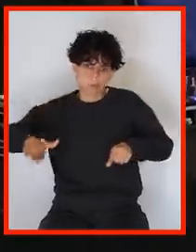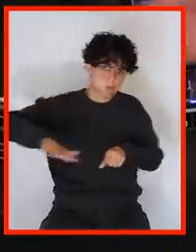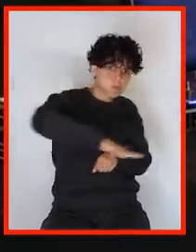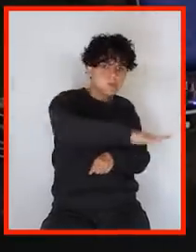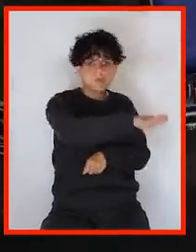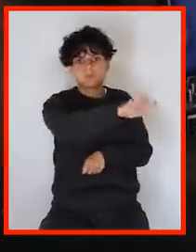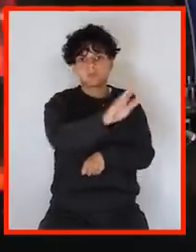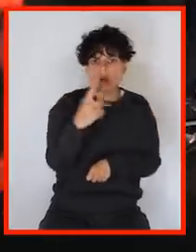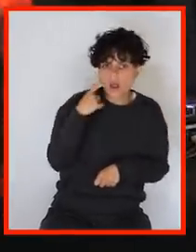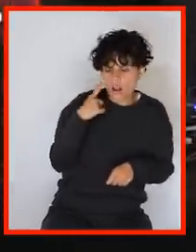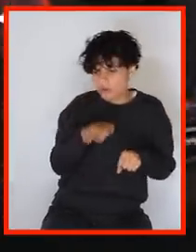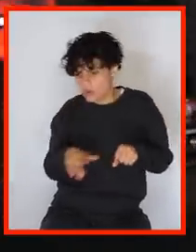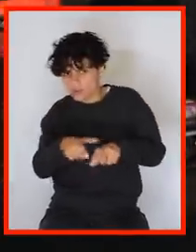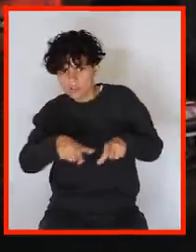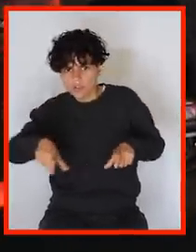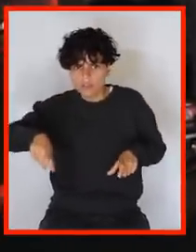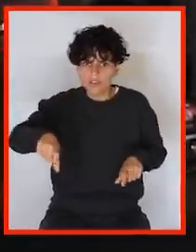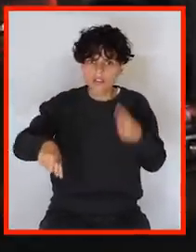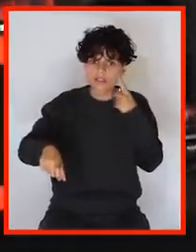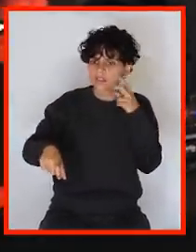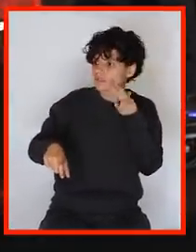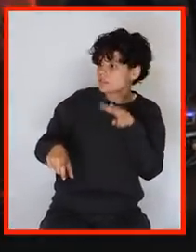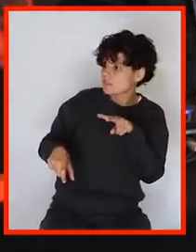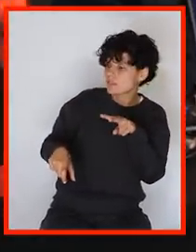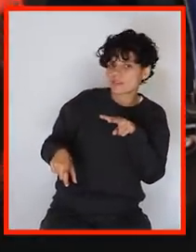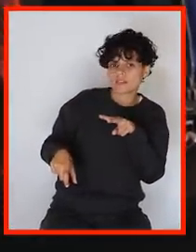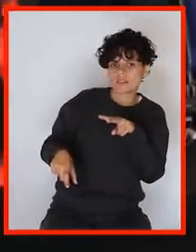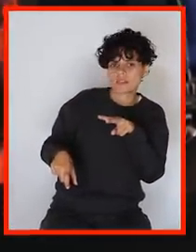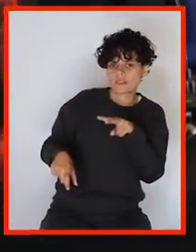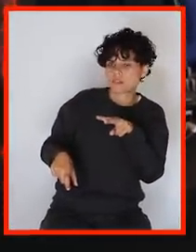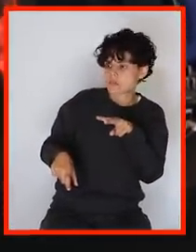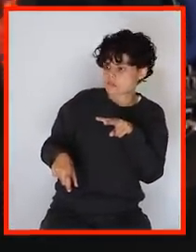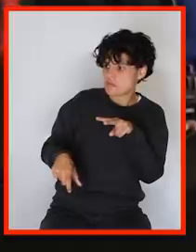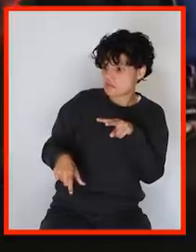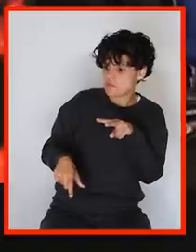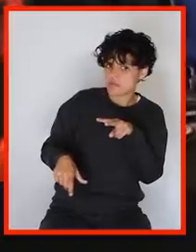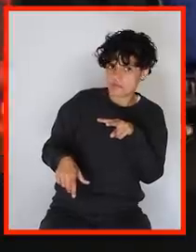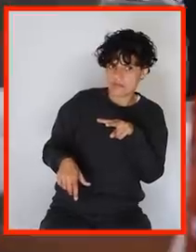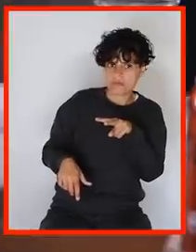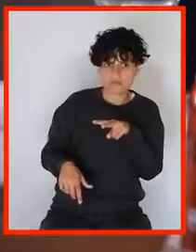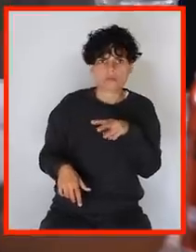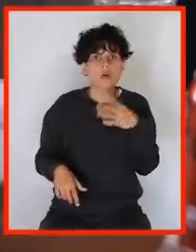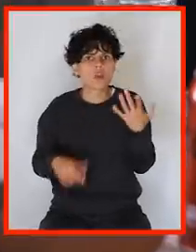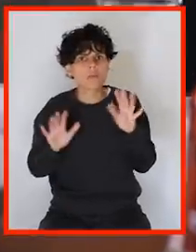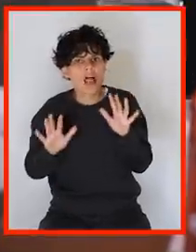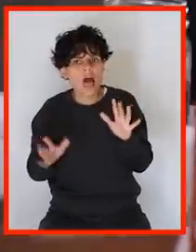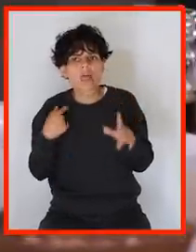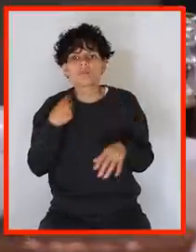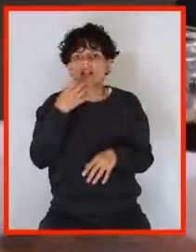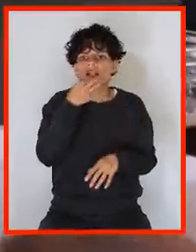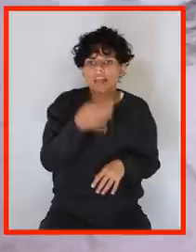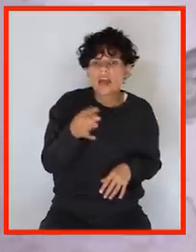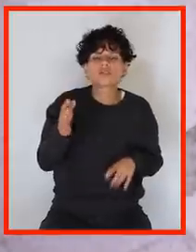Y el weón como que dobla, se desvía así para hacer si estaba bien. Y yo quedo mirando así como, ay, este buleo decidió. ¿Y el Rappi paró? ¿Le